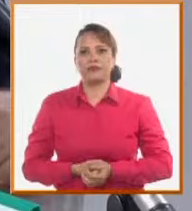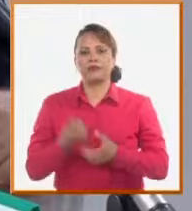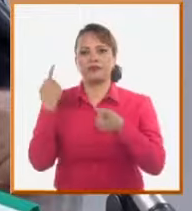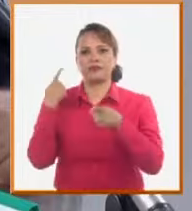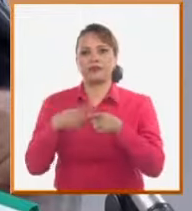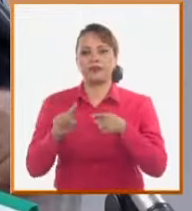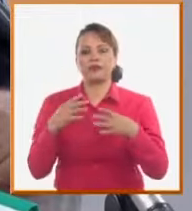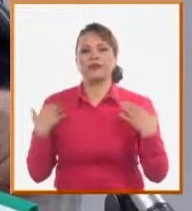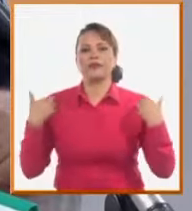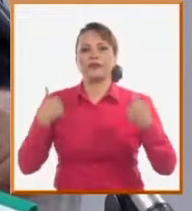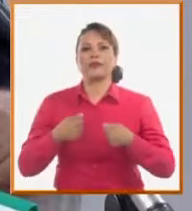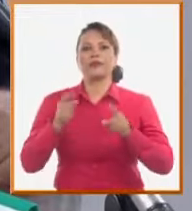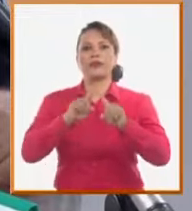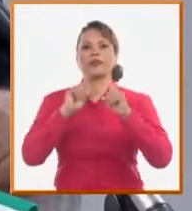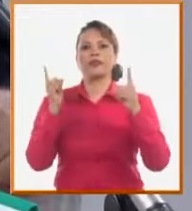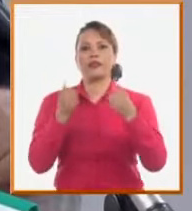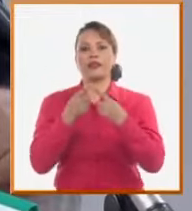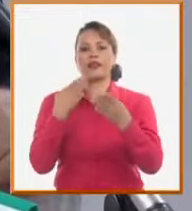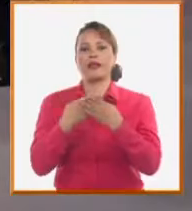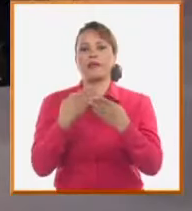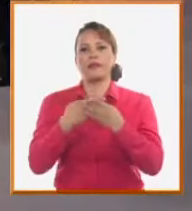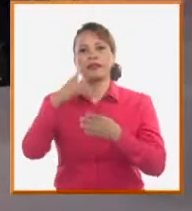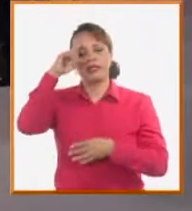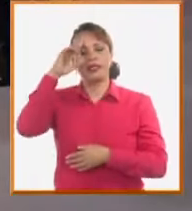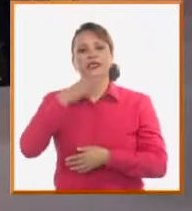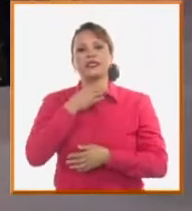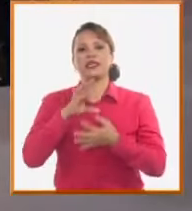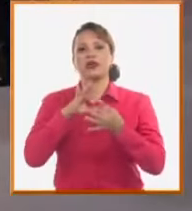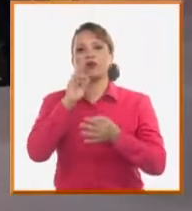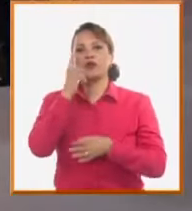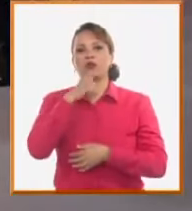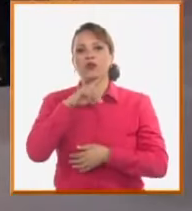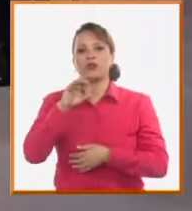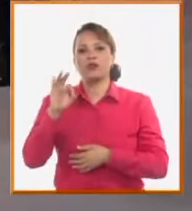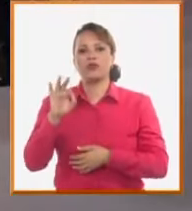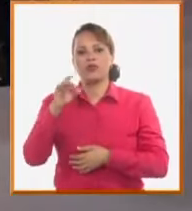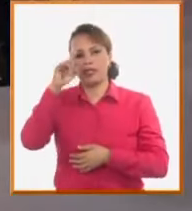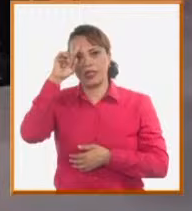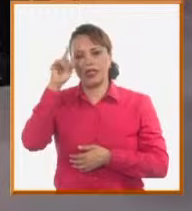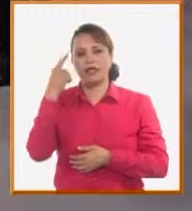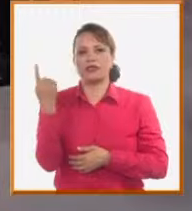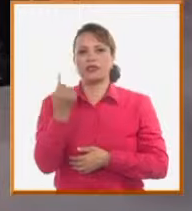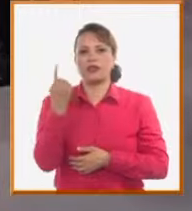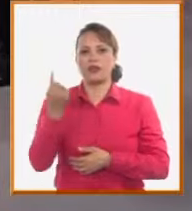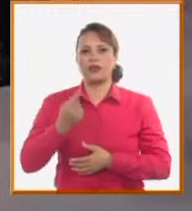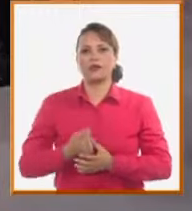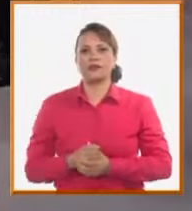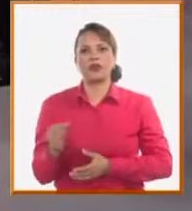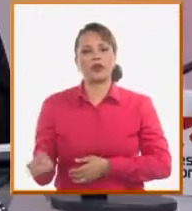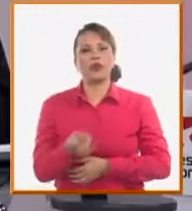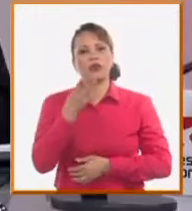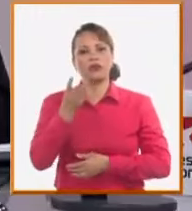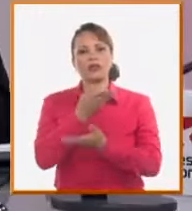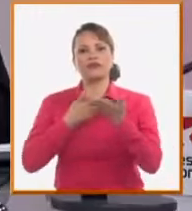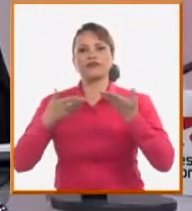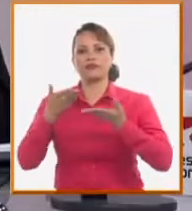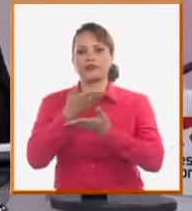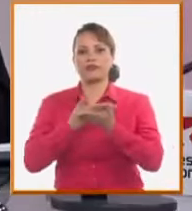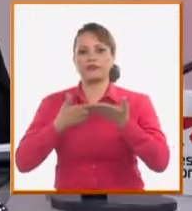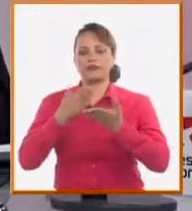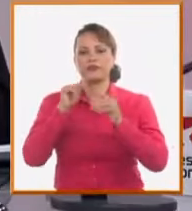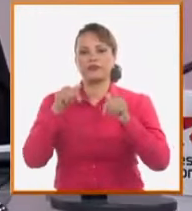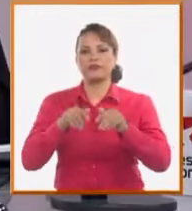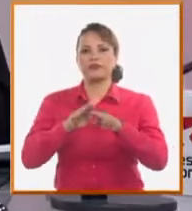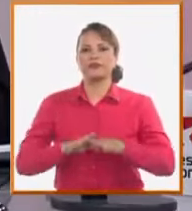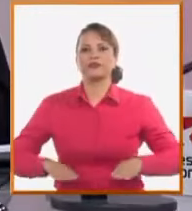Vidal, director general de la empresa de seguros nacionales ESEN. Con ellos tres estaremos intercambiando pues criterios a partir de sus preguntas e interrogantes, así